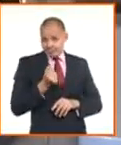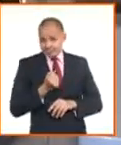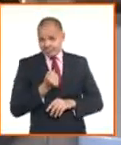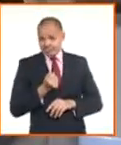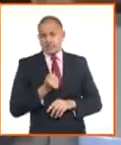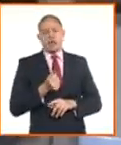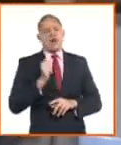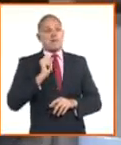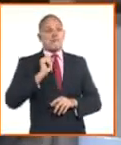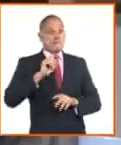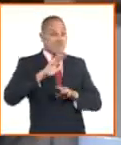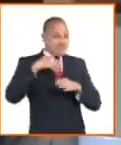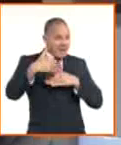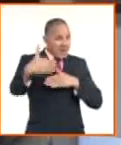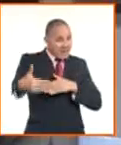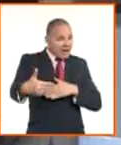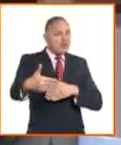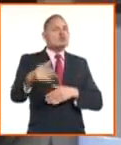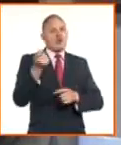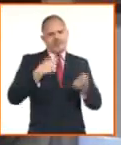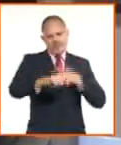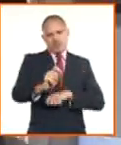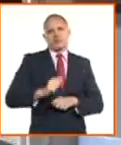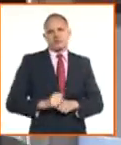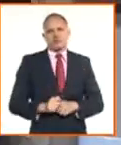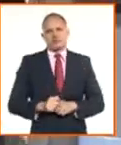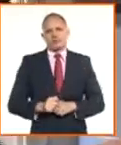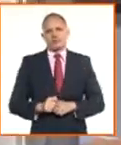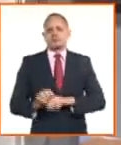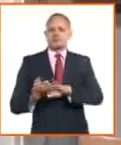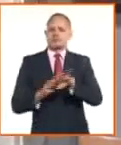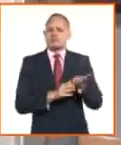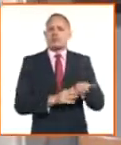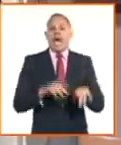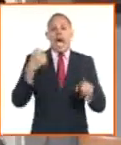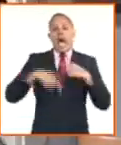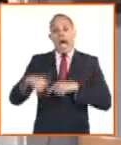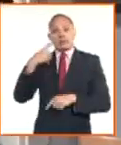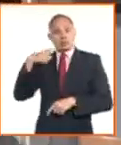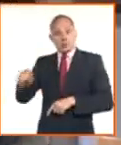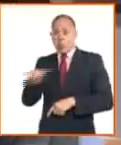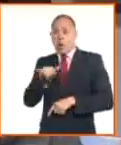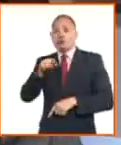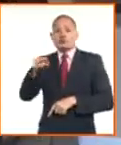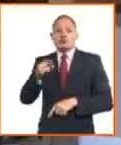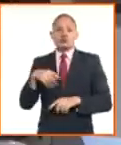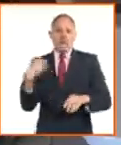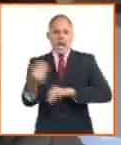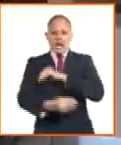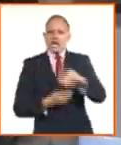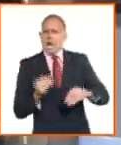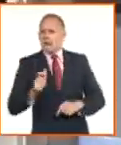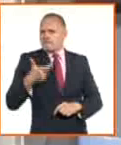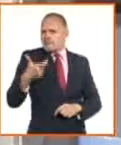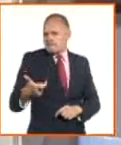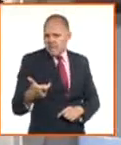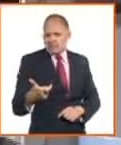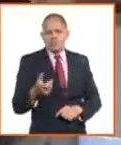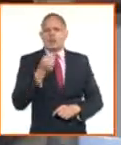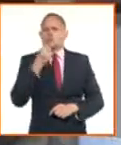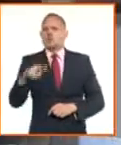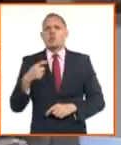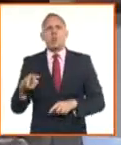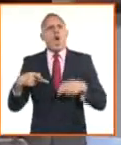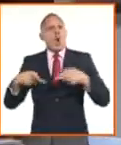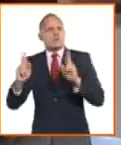canjees la divisa, tienes pesos porque consumes en pesos. Vas a un hotel, compras un paquete de Texas, compras el combustible, pagas la